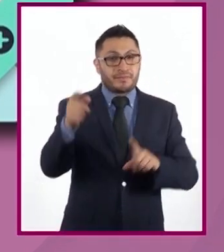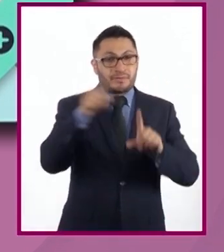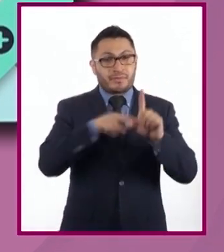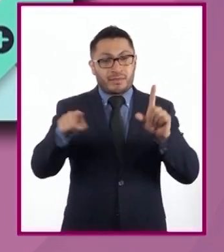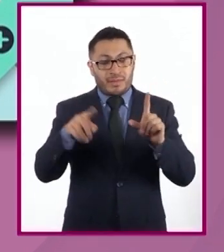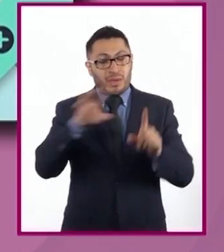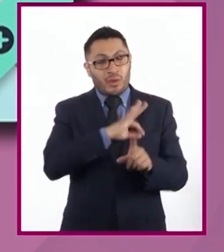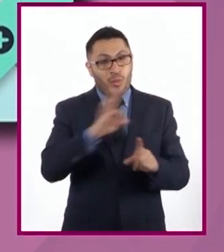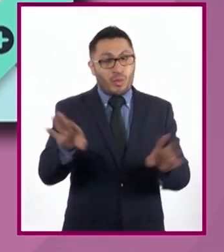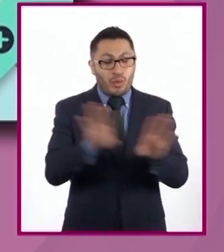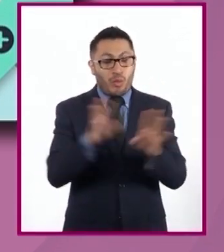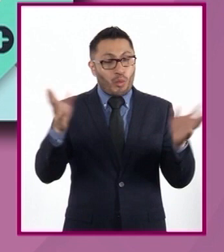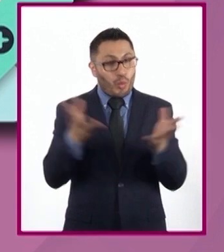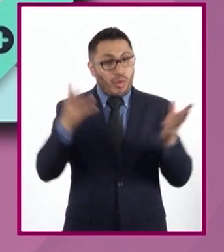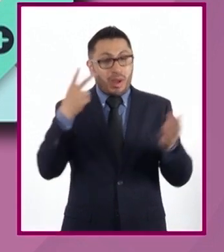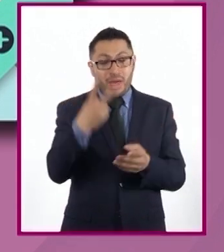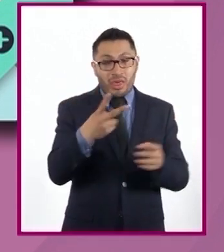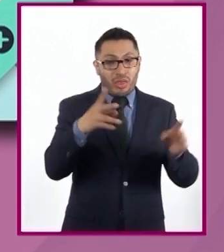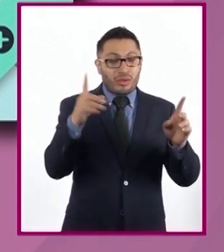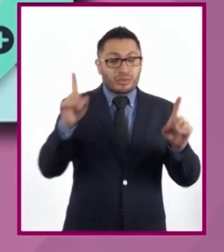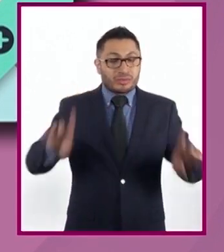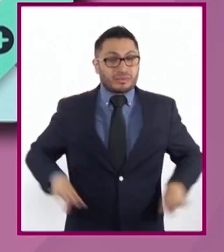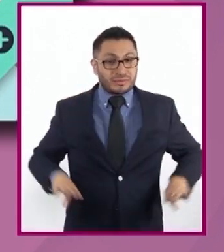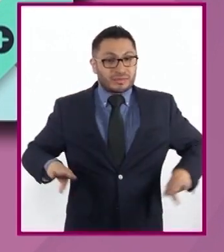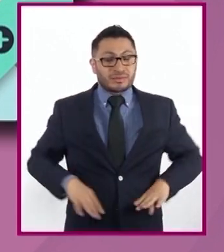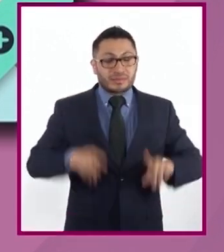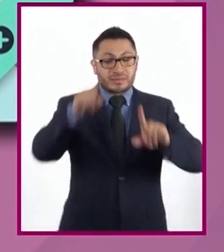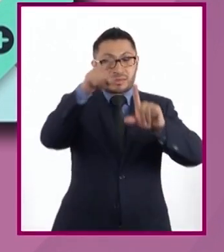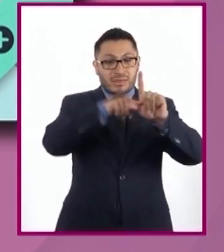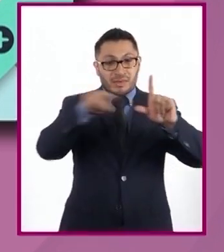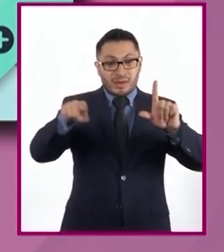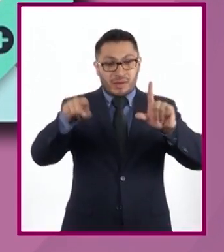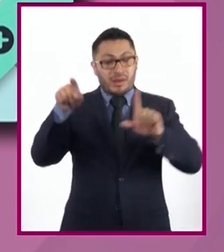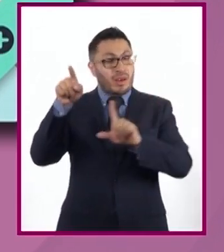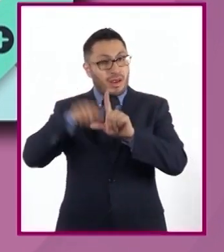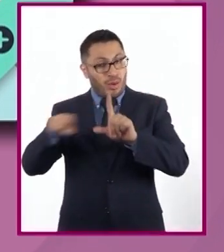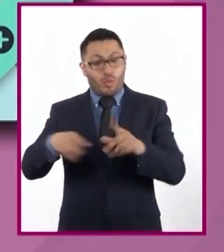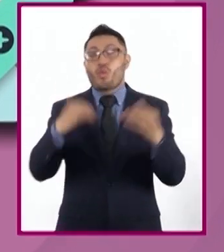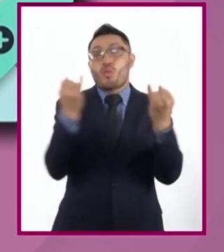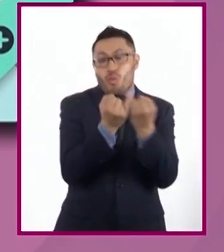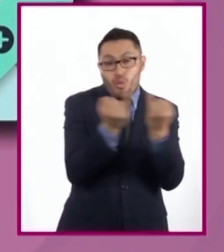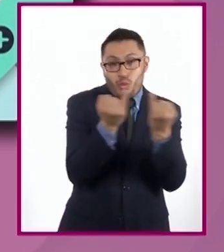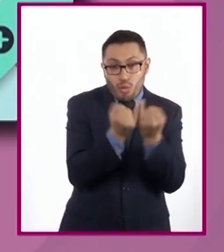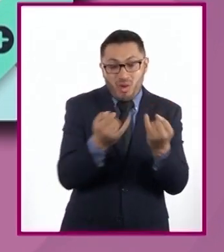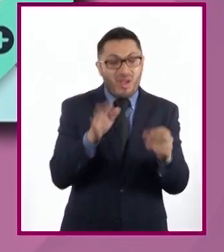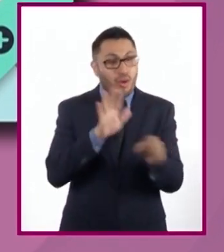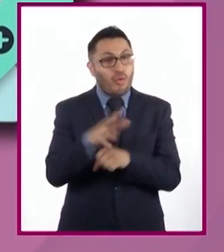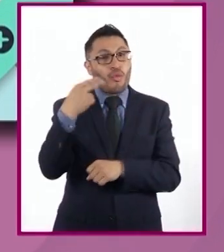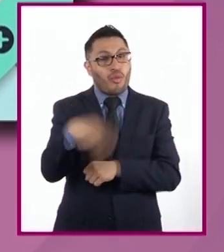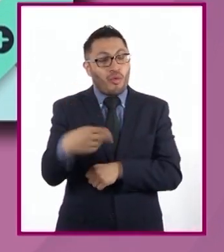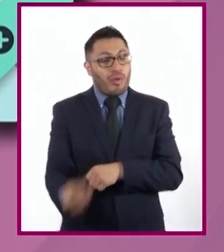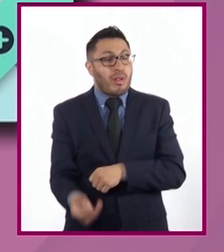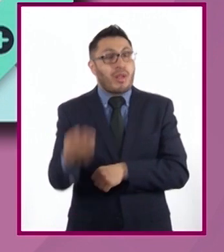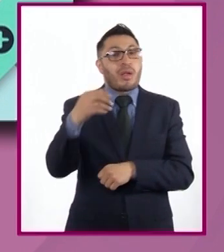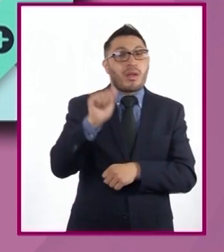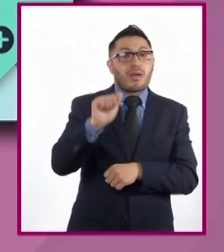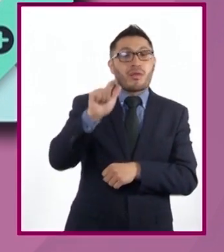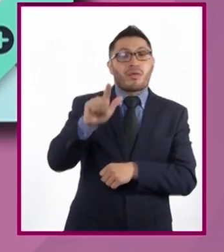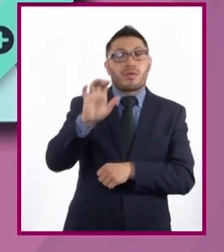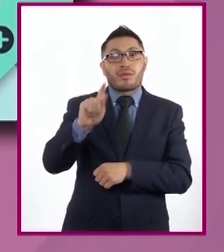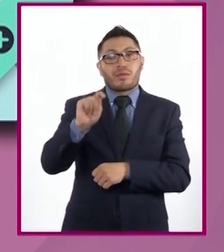ángulos podemos formar dos pares de ángulos que son iguales entre sí y que reciben el nombre de